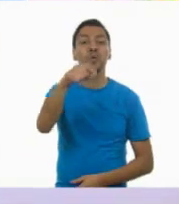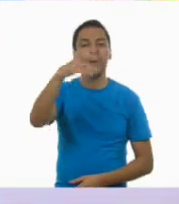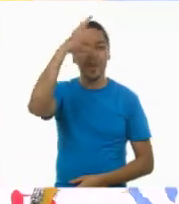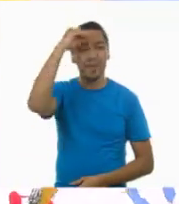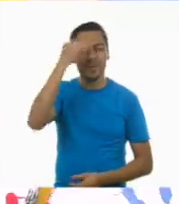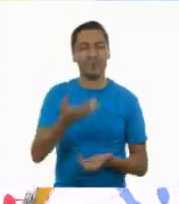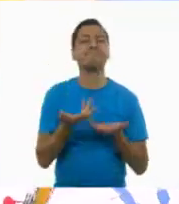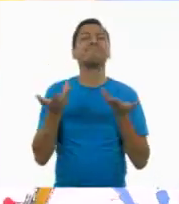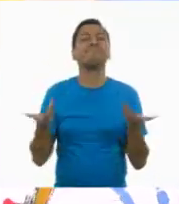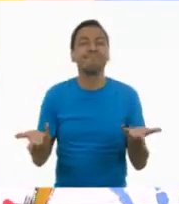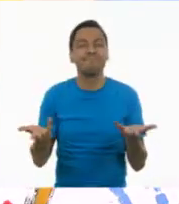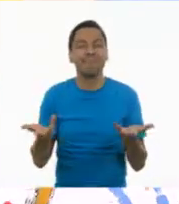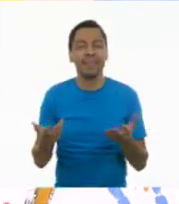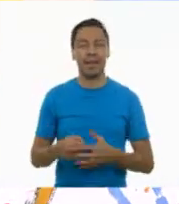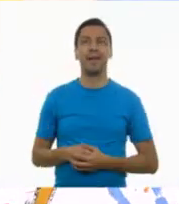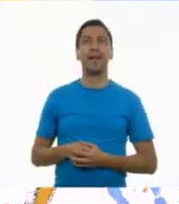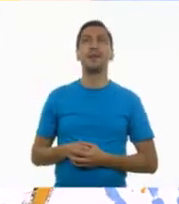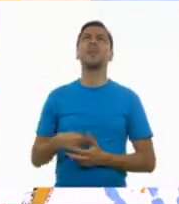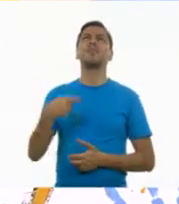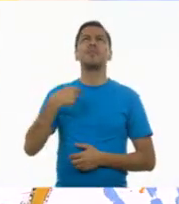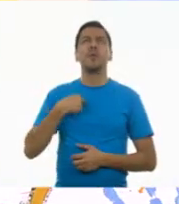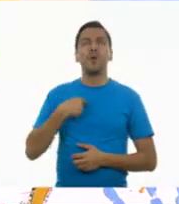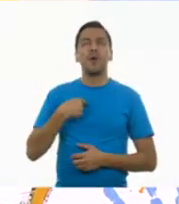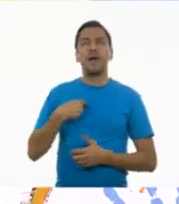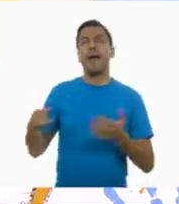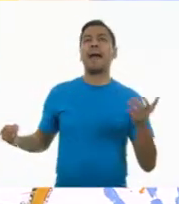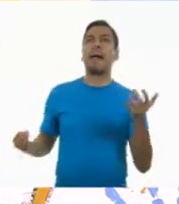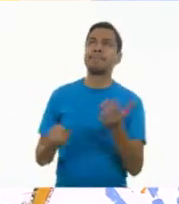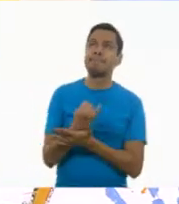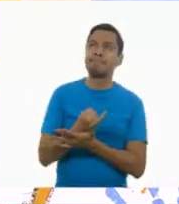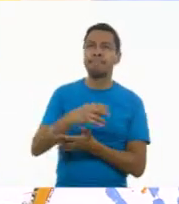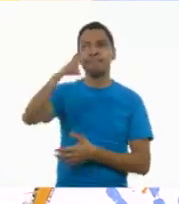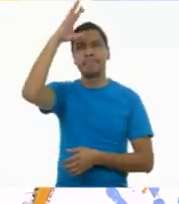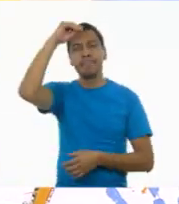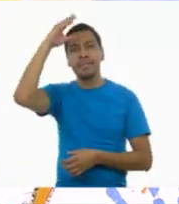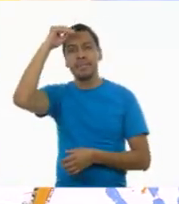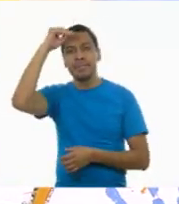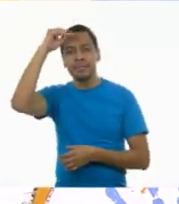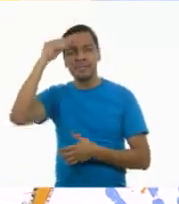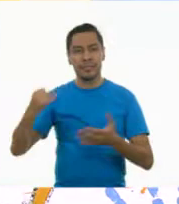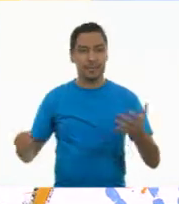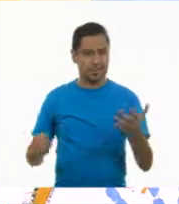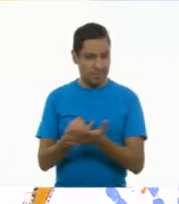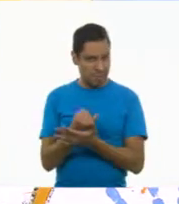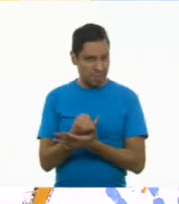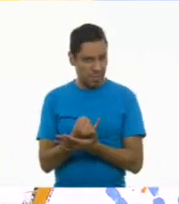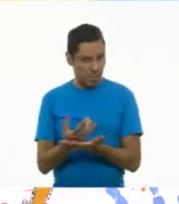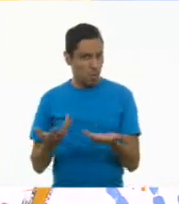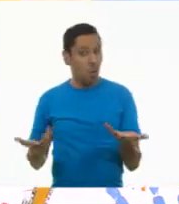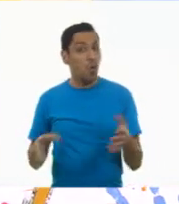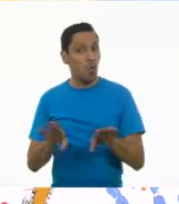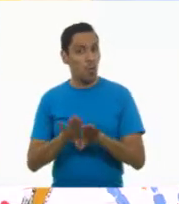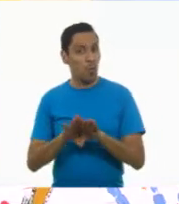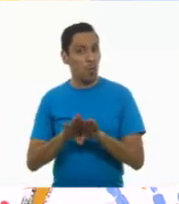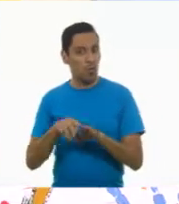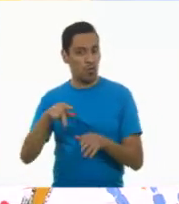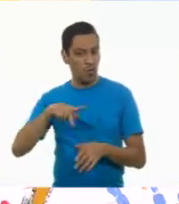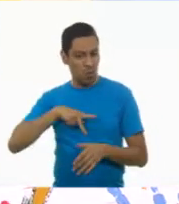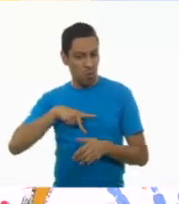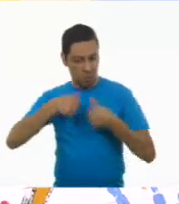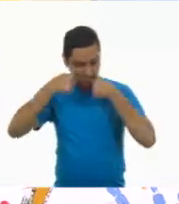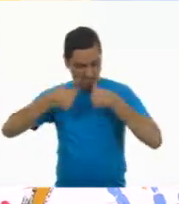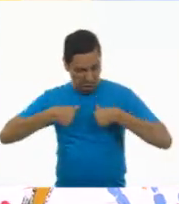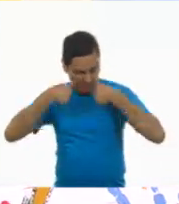Bueno, yo aprendí que las decisiones, pues, que a veces tomamos no solo dependen de nosotros, sino